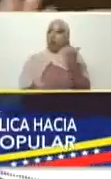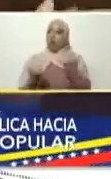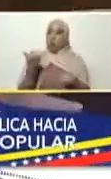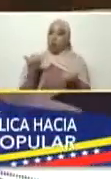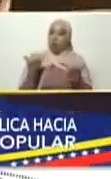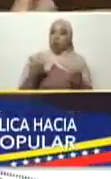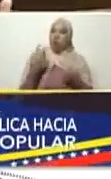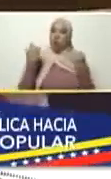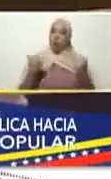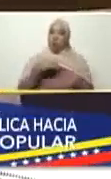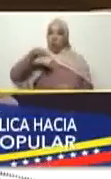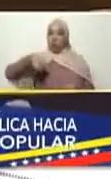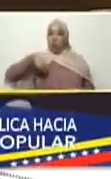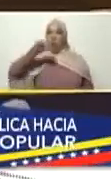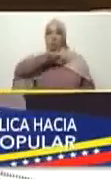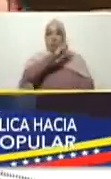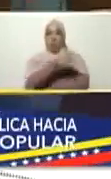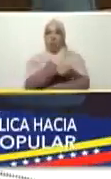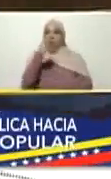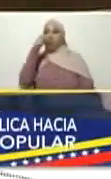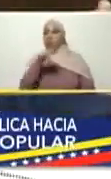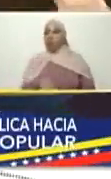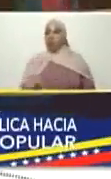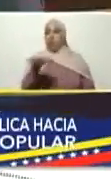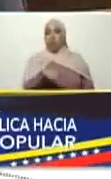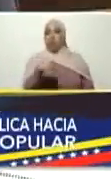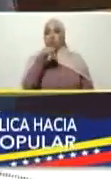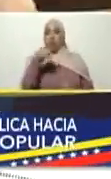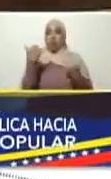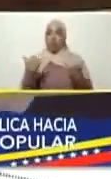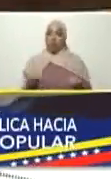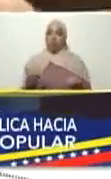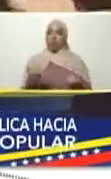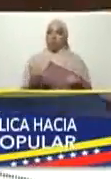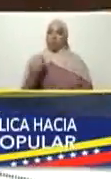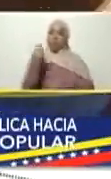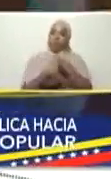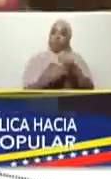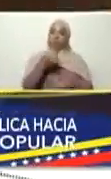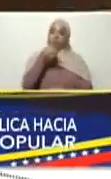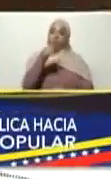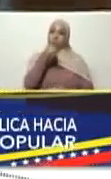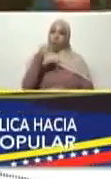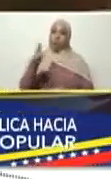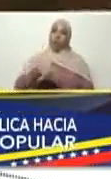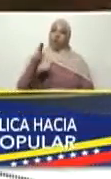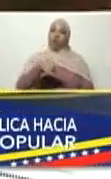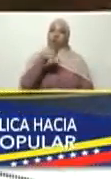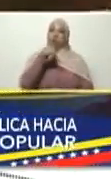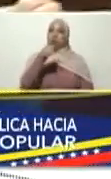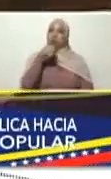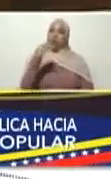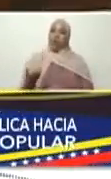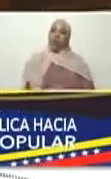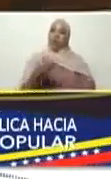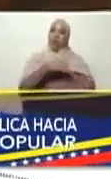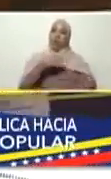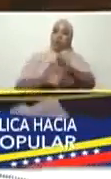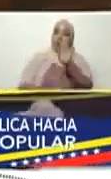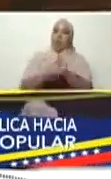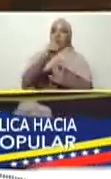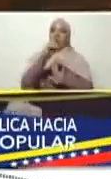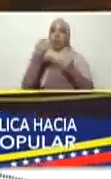que nuestro poder popular nos diga dónde están las dificultades, de qué manera la ley impide más bien su